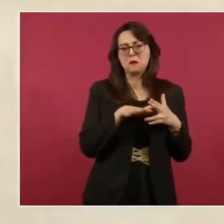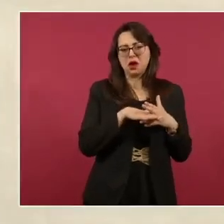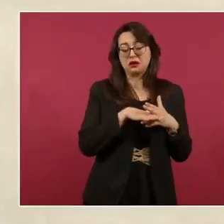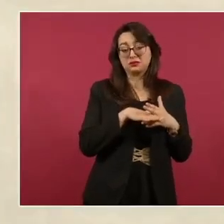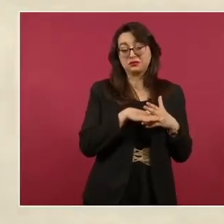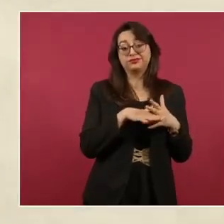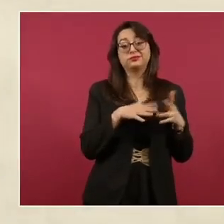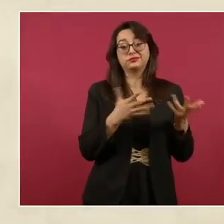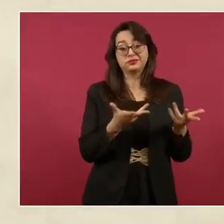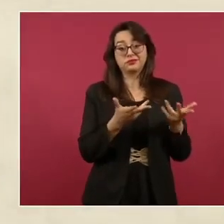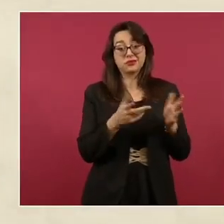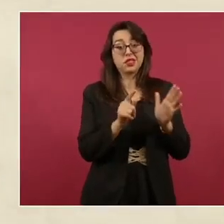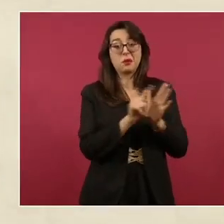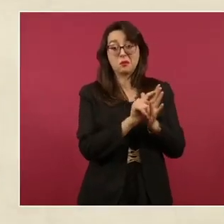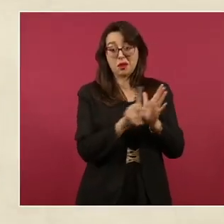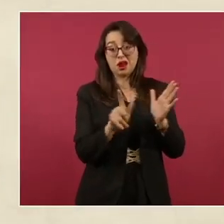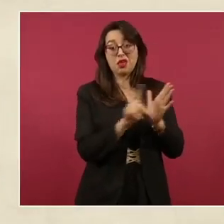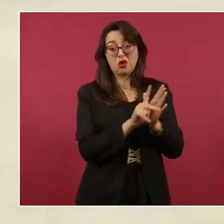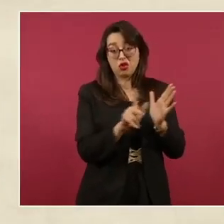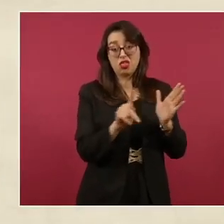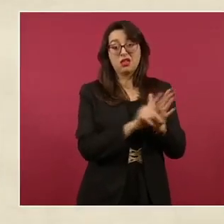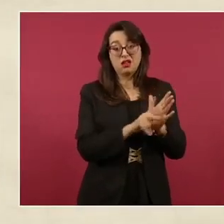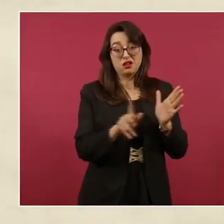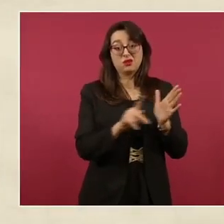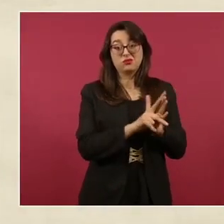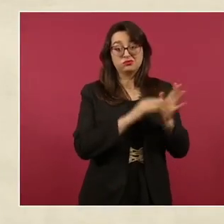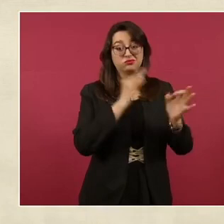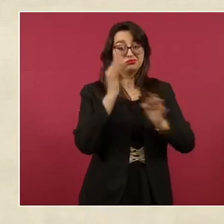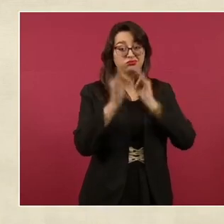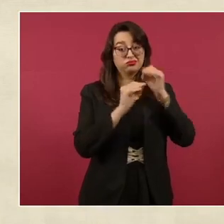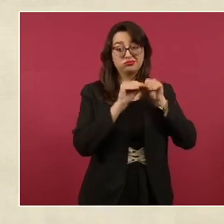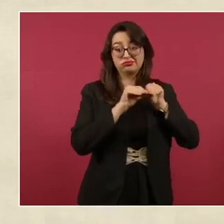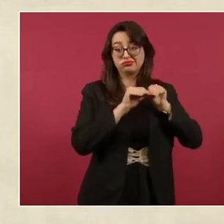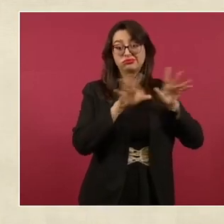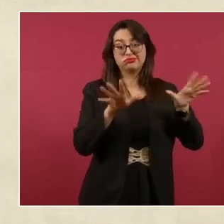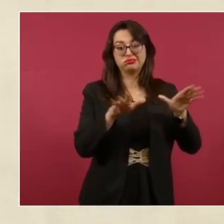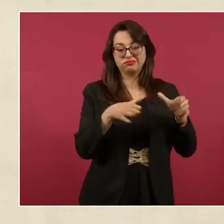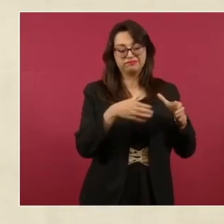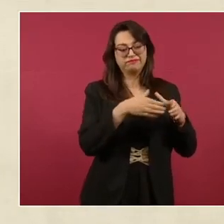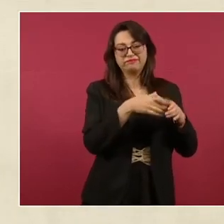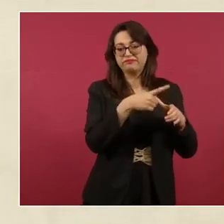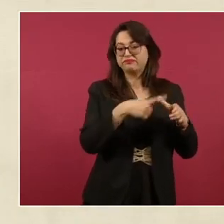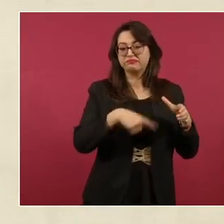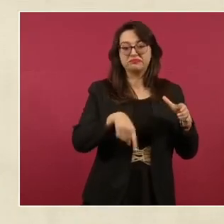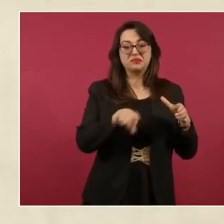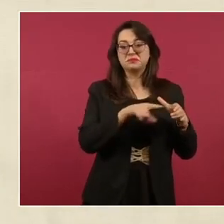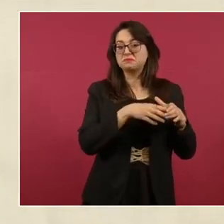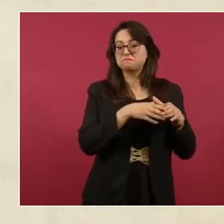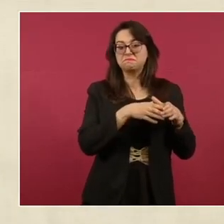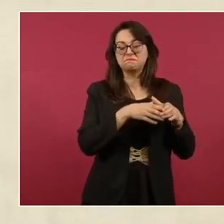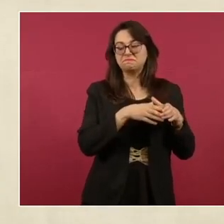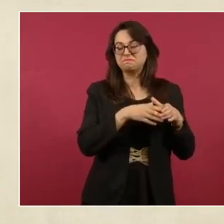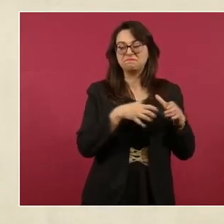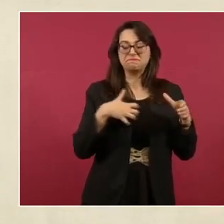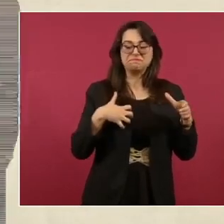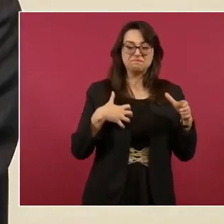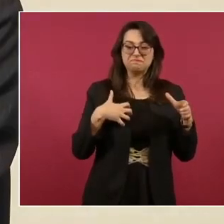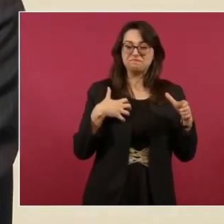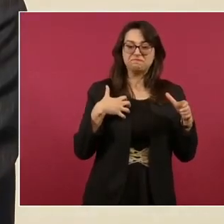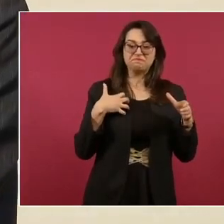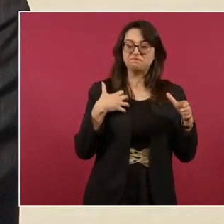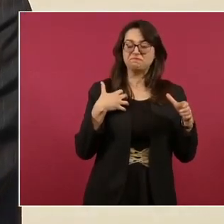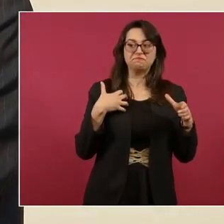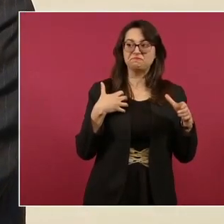medios de comunicación. Es interesante, y esta es una